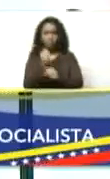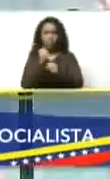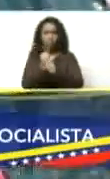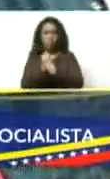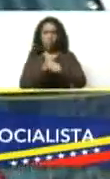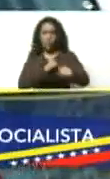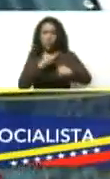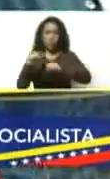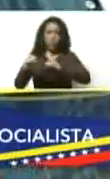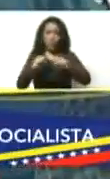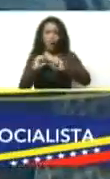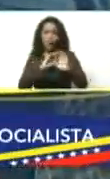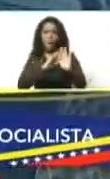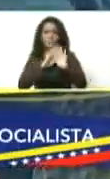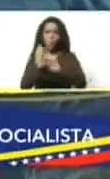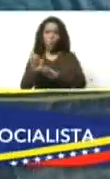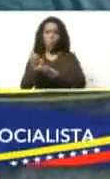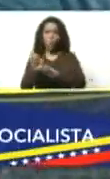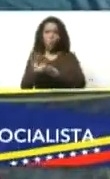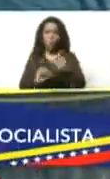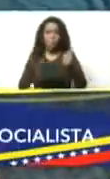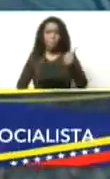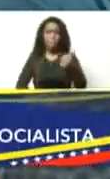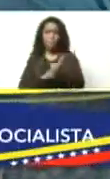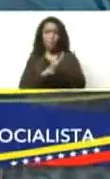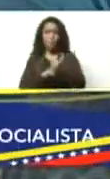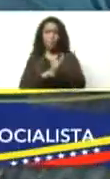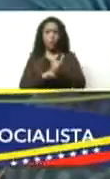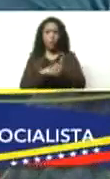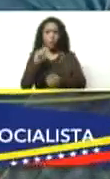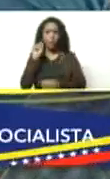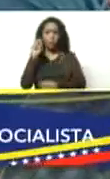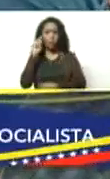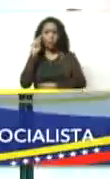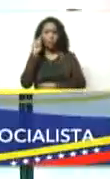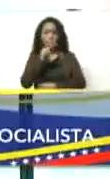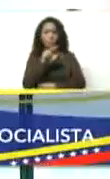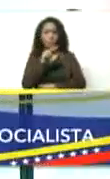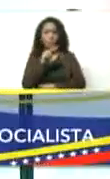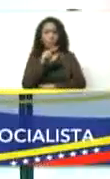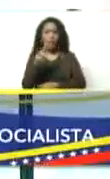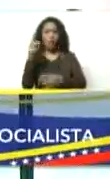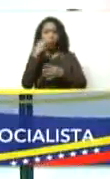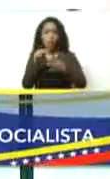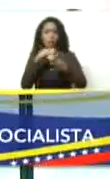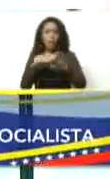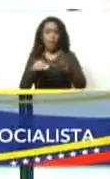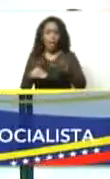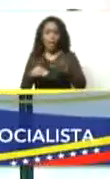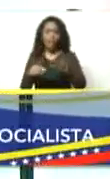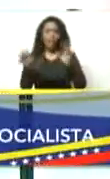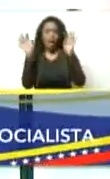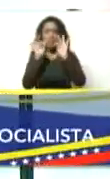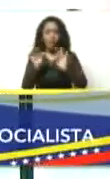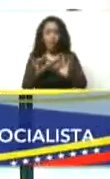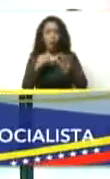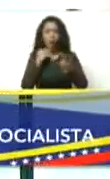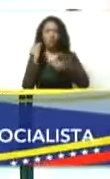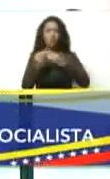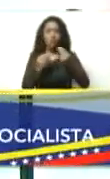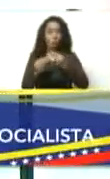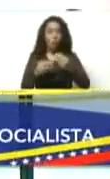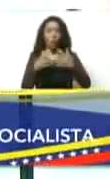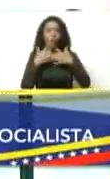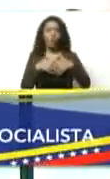estimular, apoyar, respaldar desde el punto de vista de los insumos, de la técnica, de la